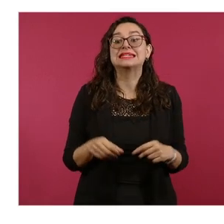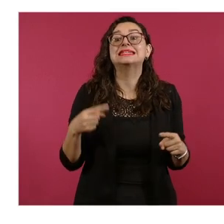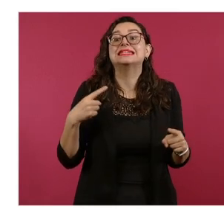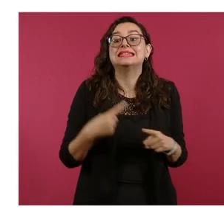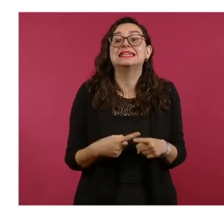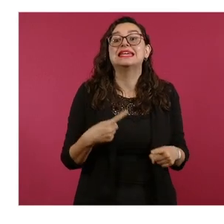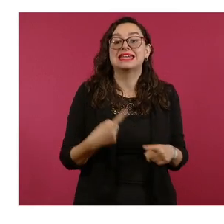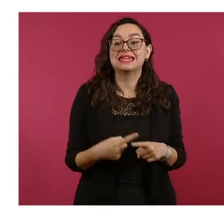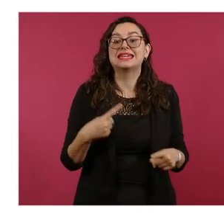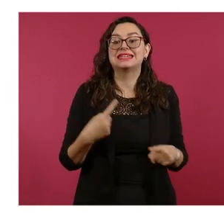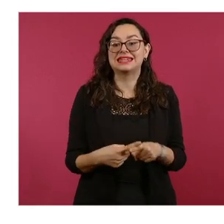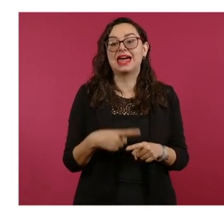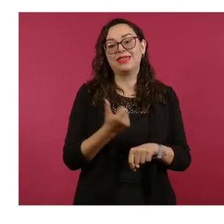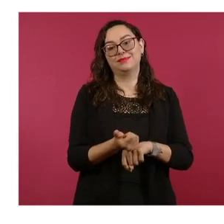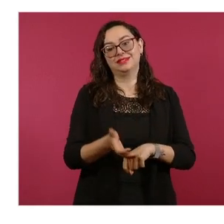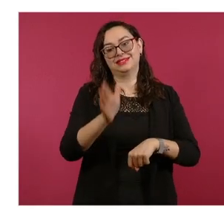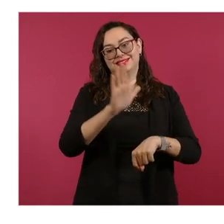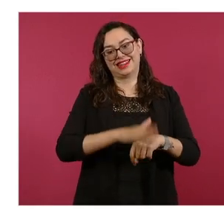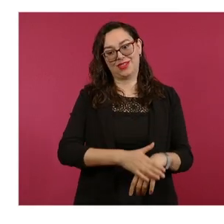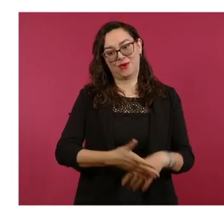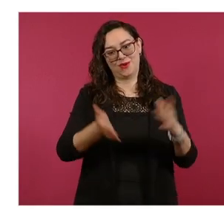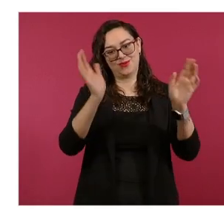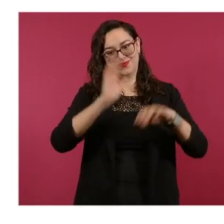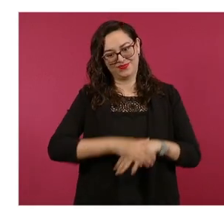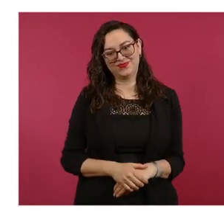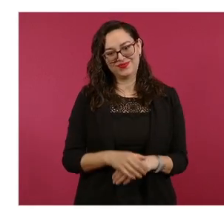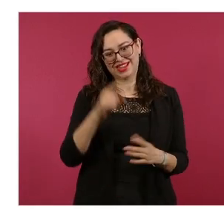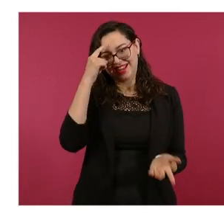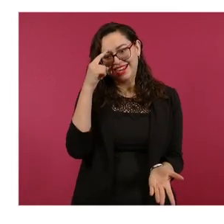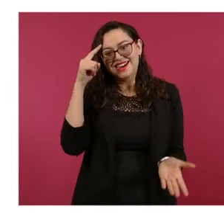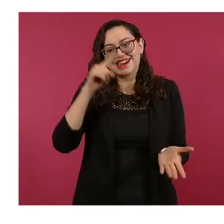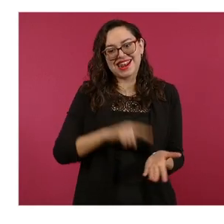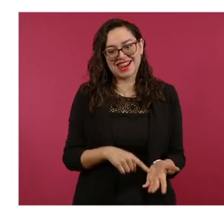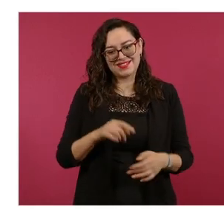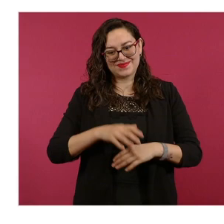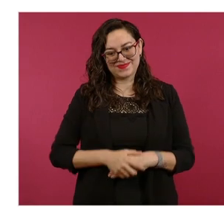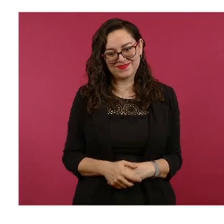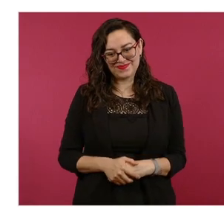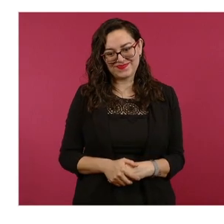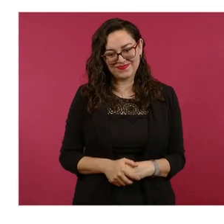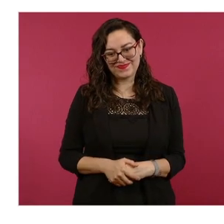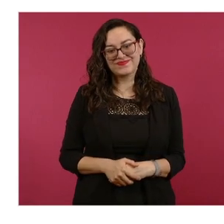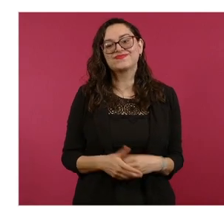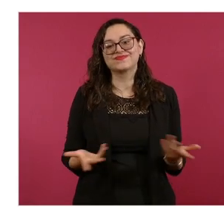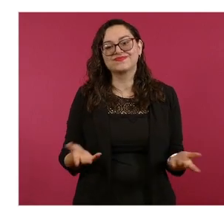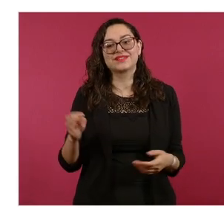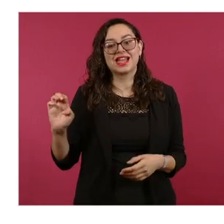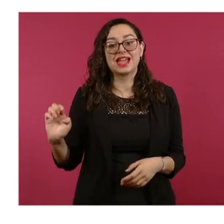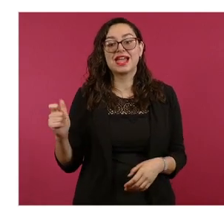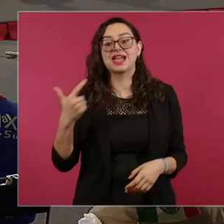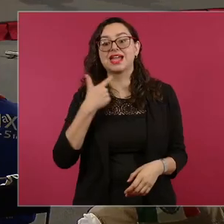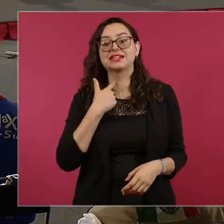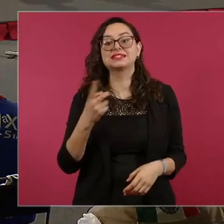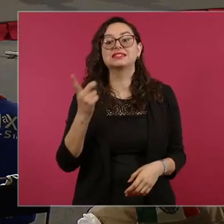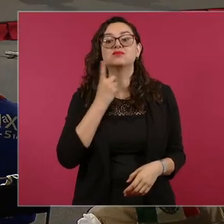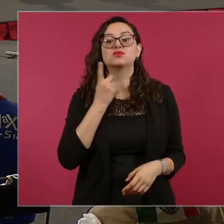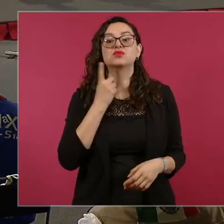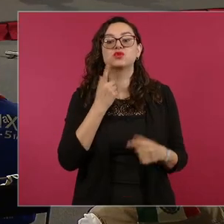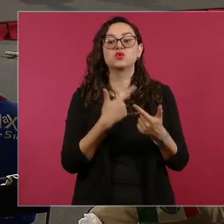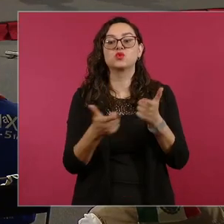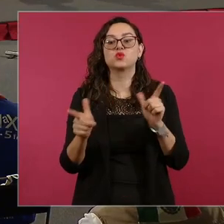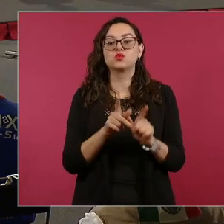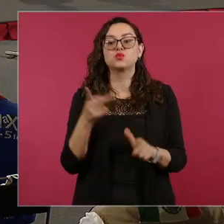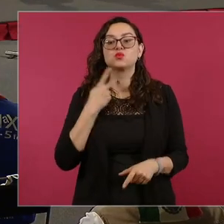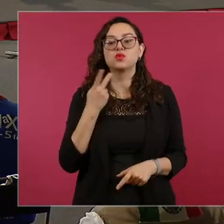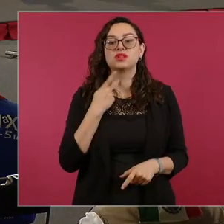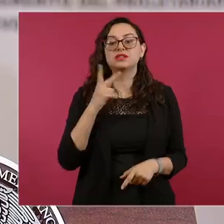administra este chat de WhatsApp. Pues miren, nada más y nada menos que una exdiputada local del PAN, cuyo nombre es